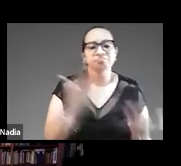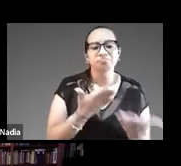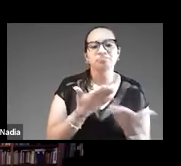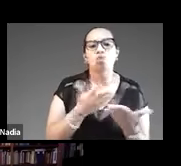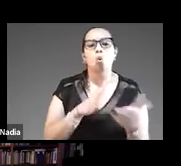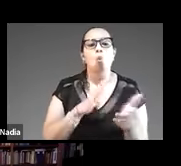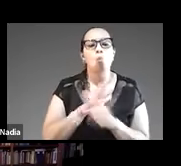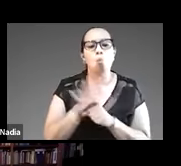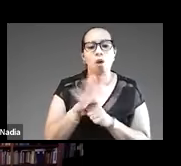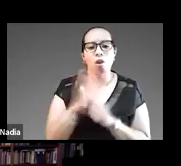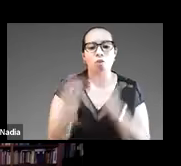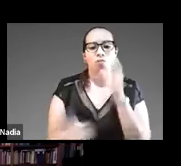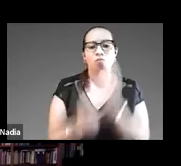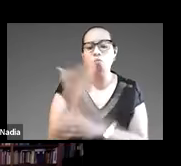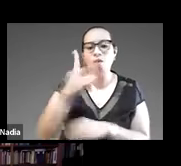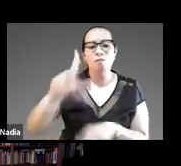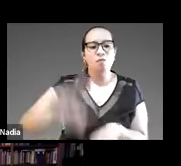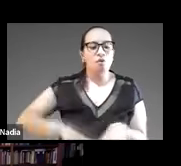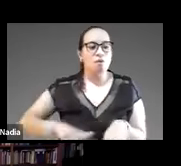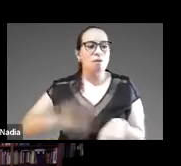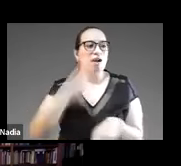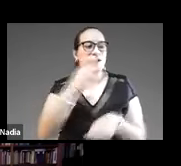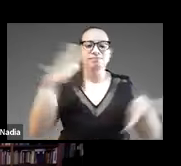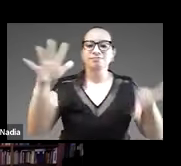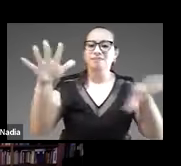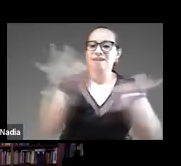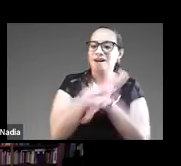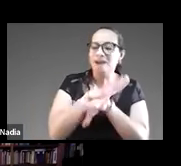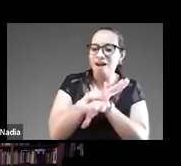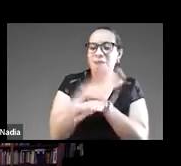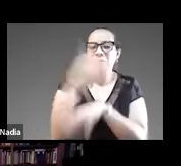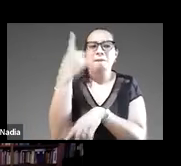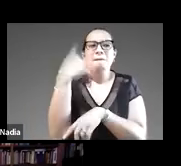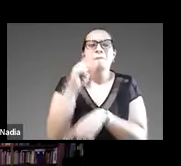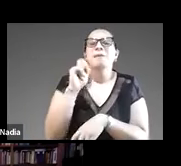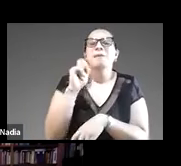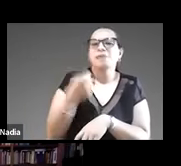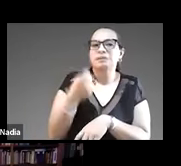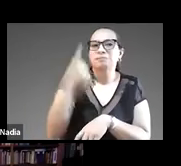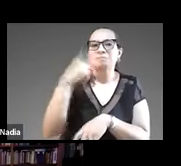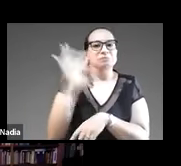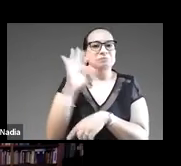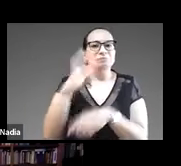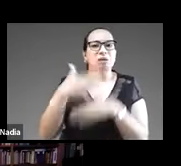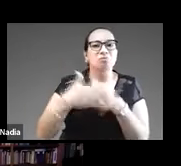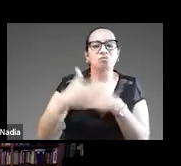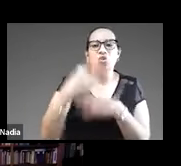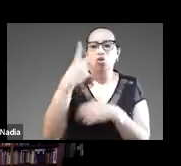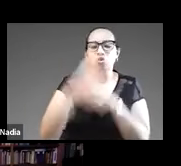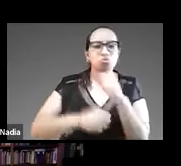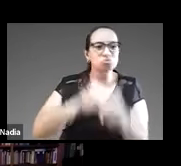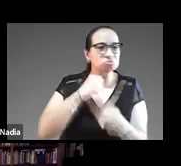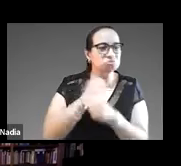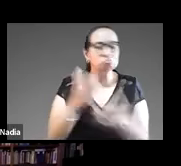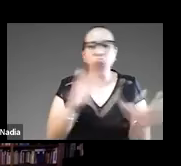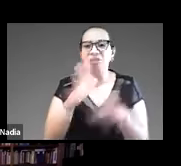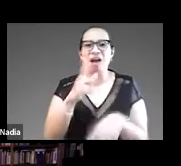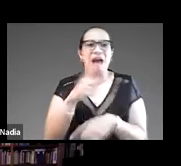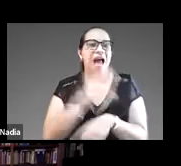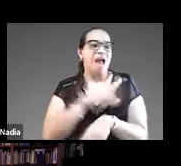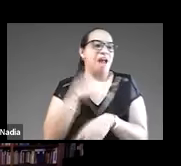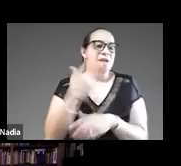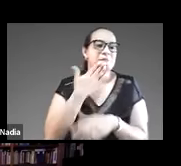nuevo gobierno que cambió la ecuación para que fuera a lo mejor en un par de años jaque mate, ¿no? ¿Y por